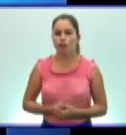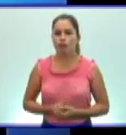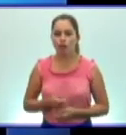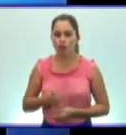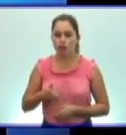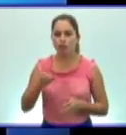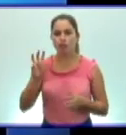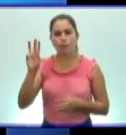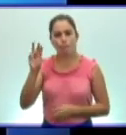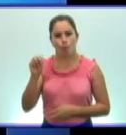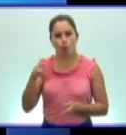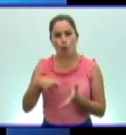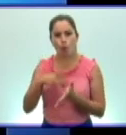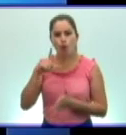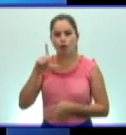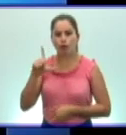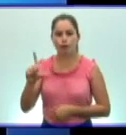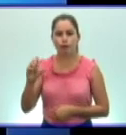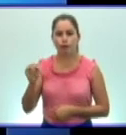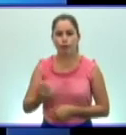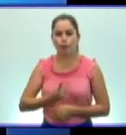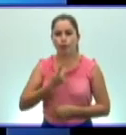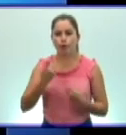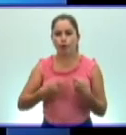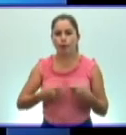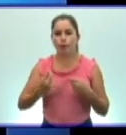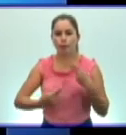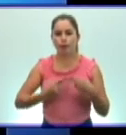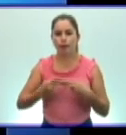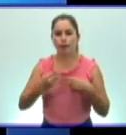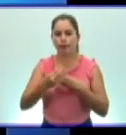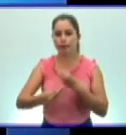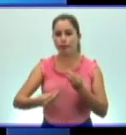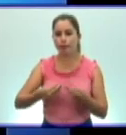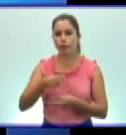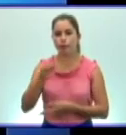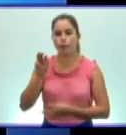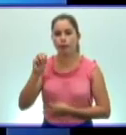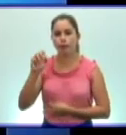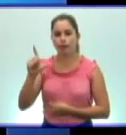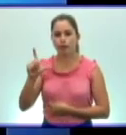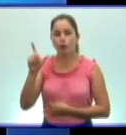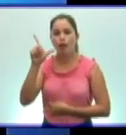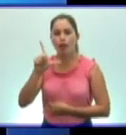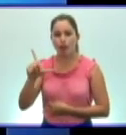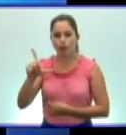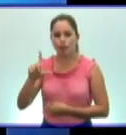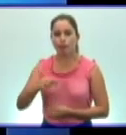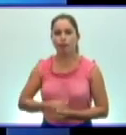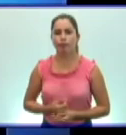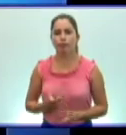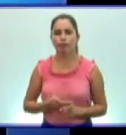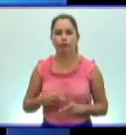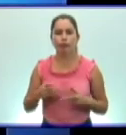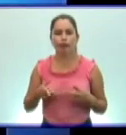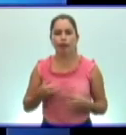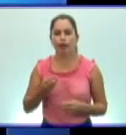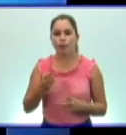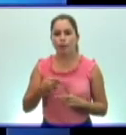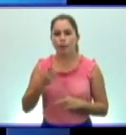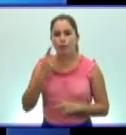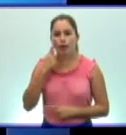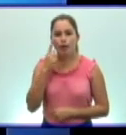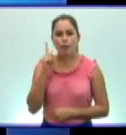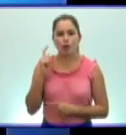litro, pues lo primero que debemos hacer es convertir esos mililitros en litros. Y para ello vamos a ver lo que